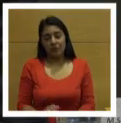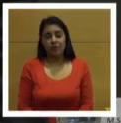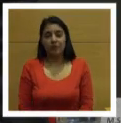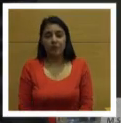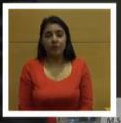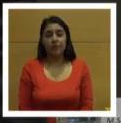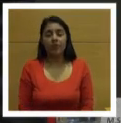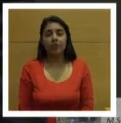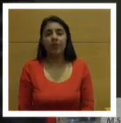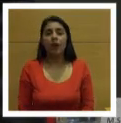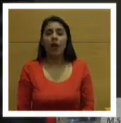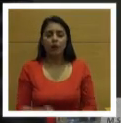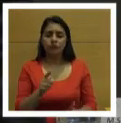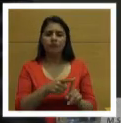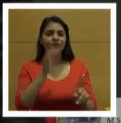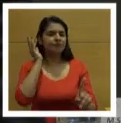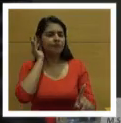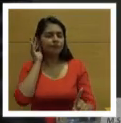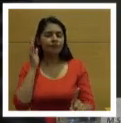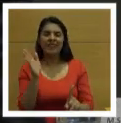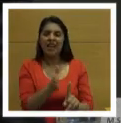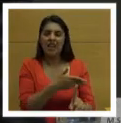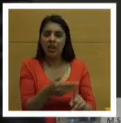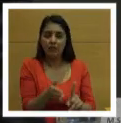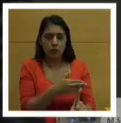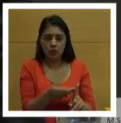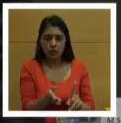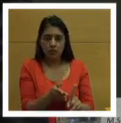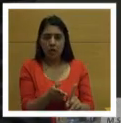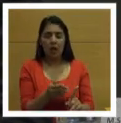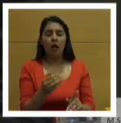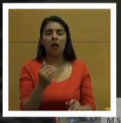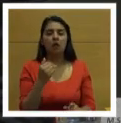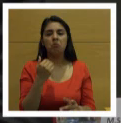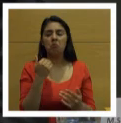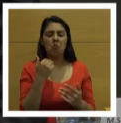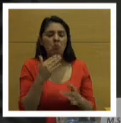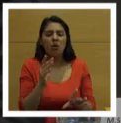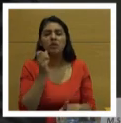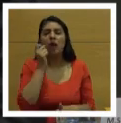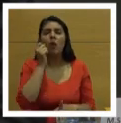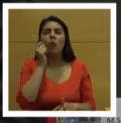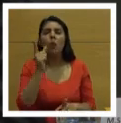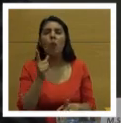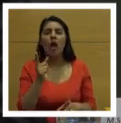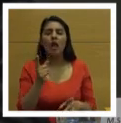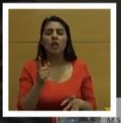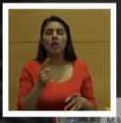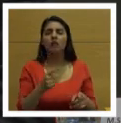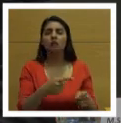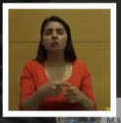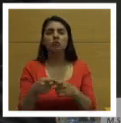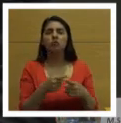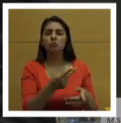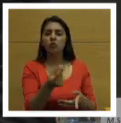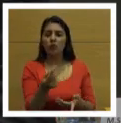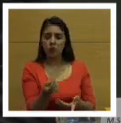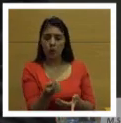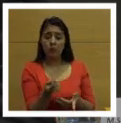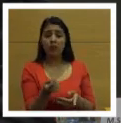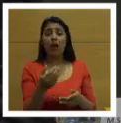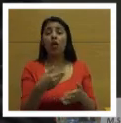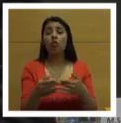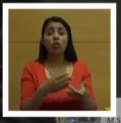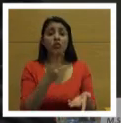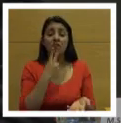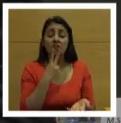La violencia contra las mujeres no distingue condición socioeconómica, lugar de residencia, oficio o edad.